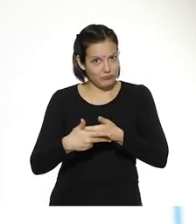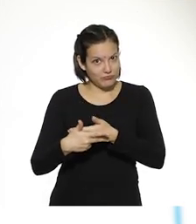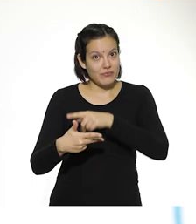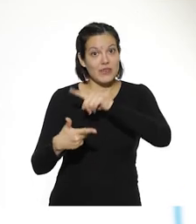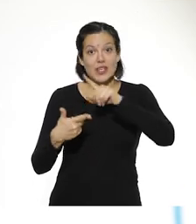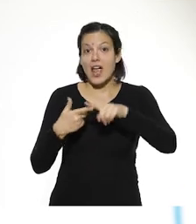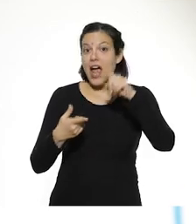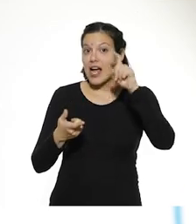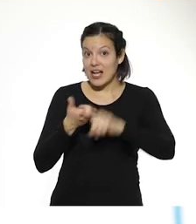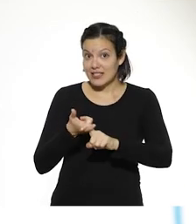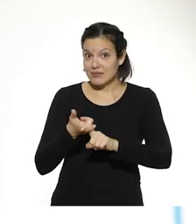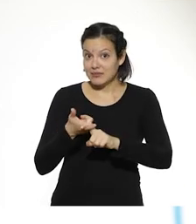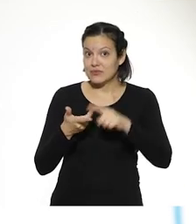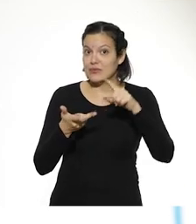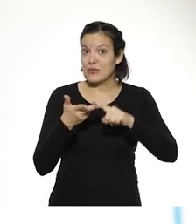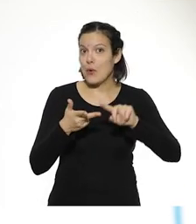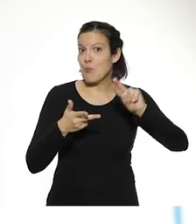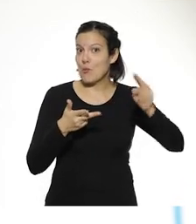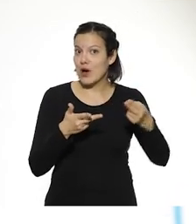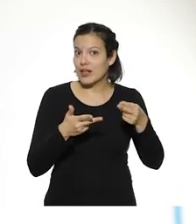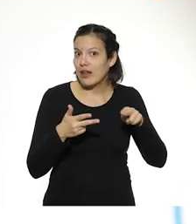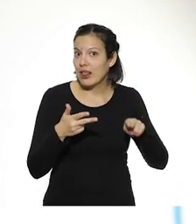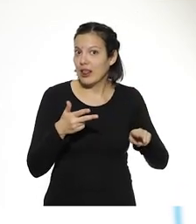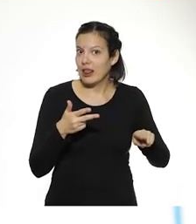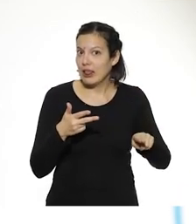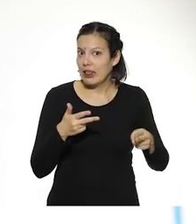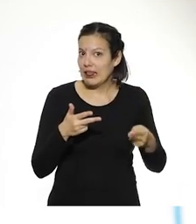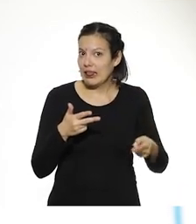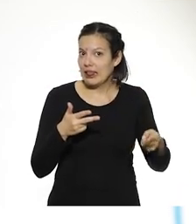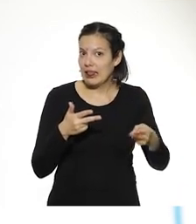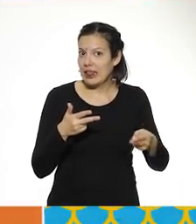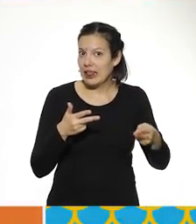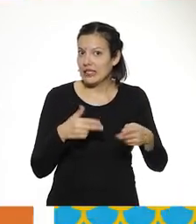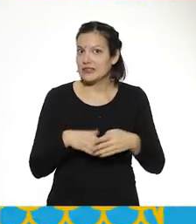en su casamiento y en su entierro.